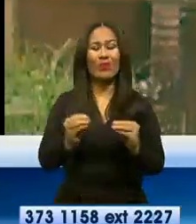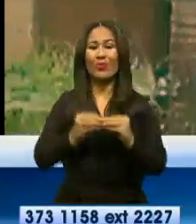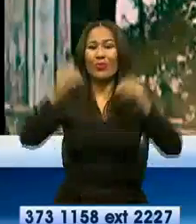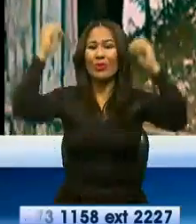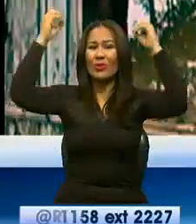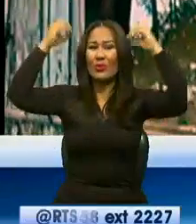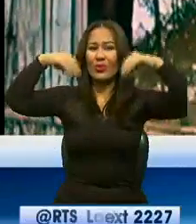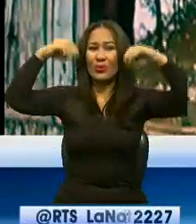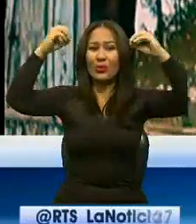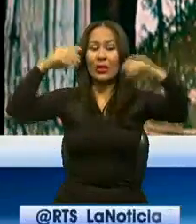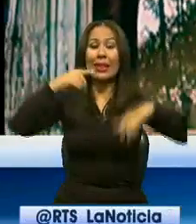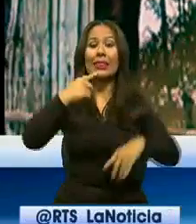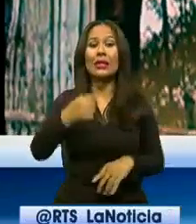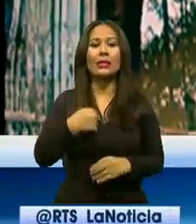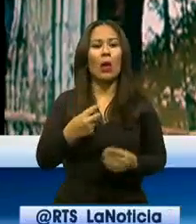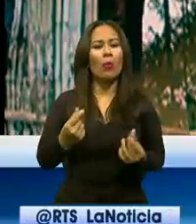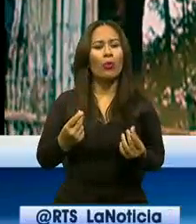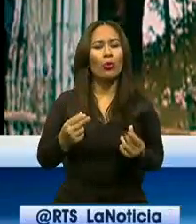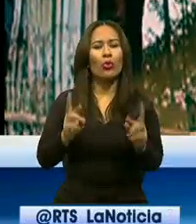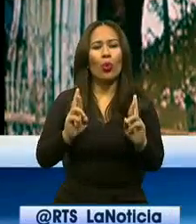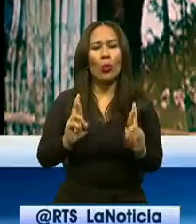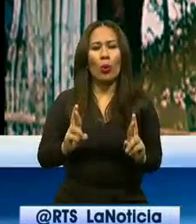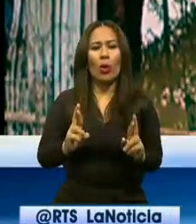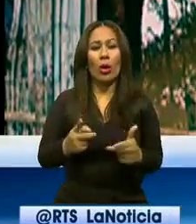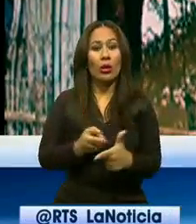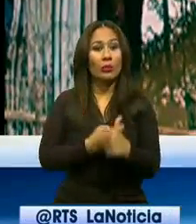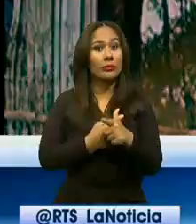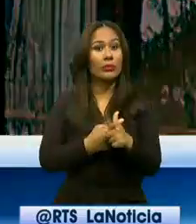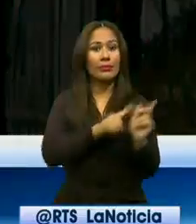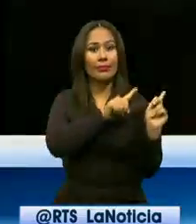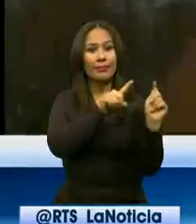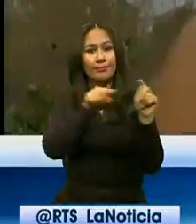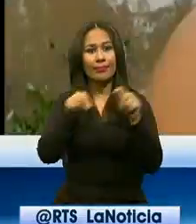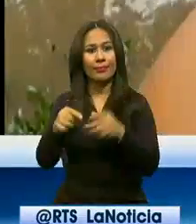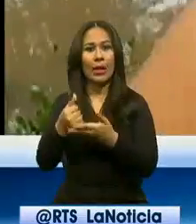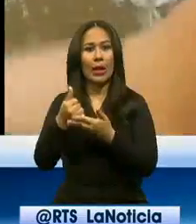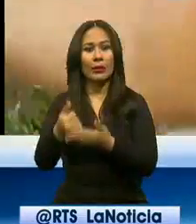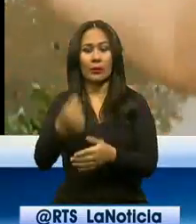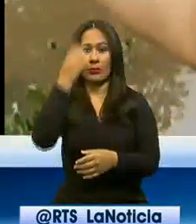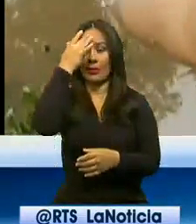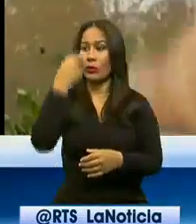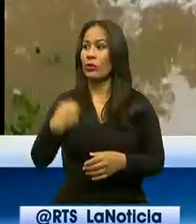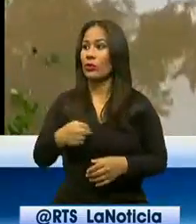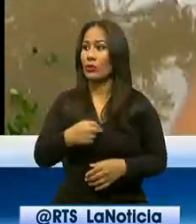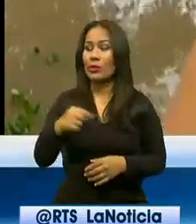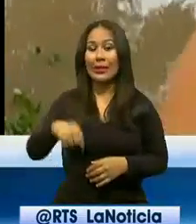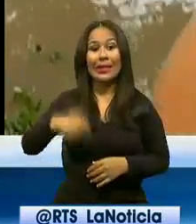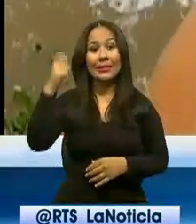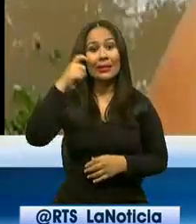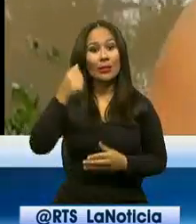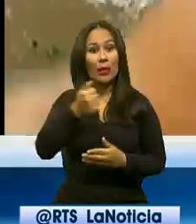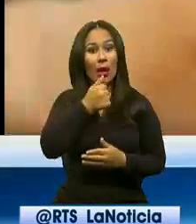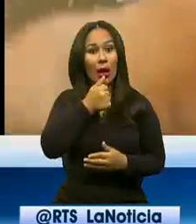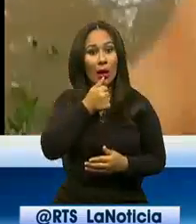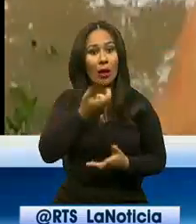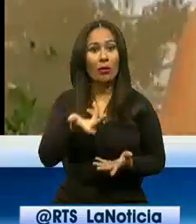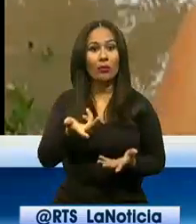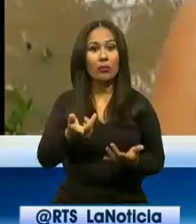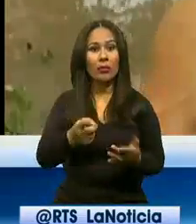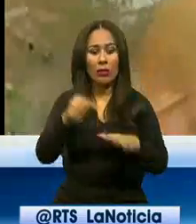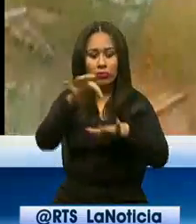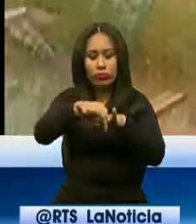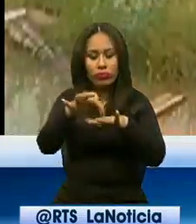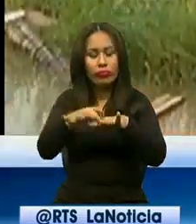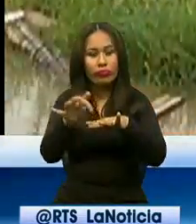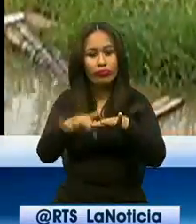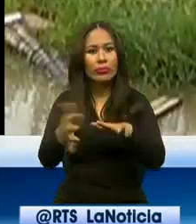lluvias, aspiran que pronto llegue la ayuda necesaria. Porque necesitamos algo aquí, una ayuda, algo, para un alcantarillado,